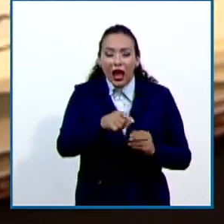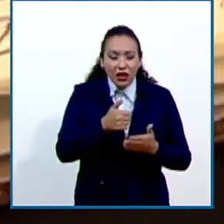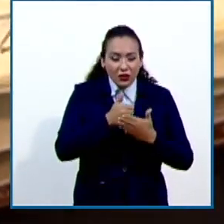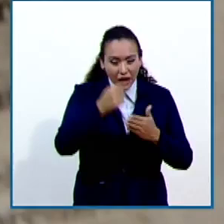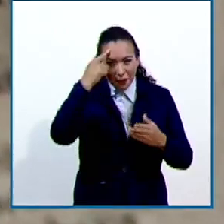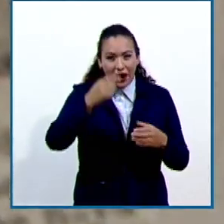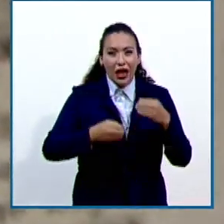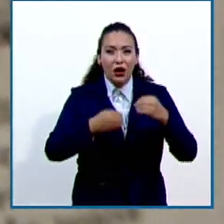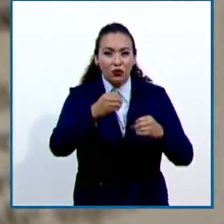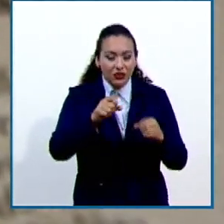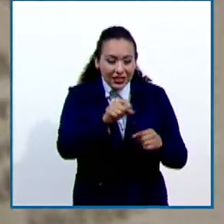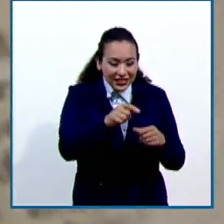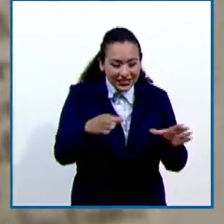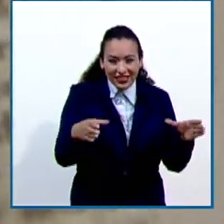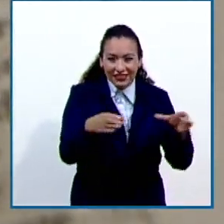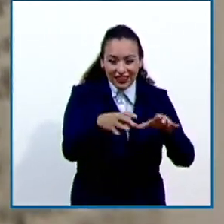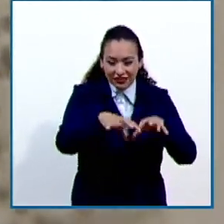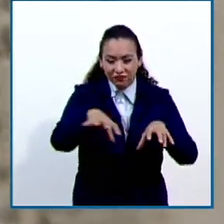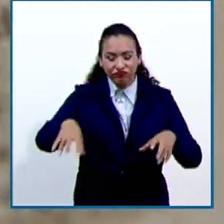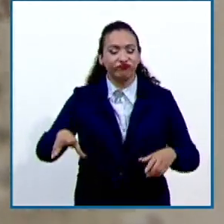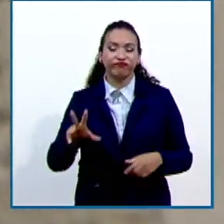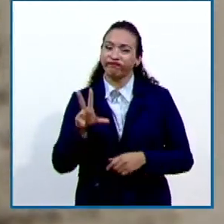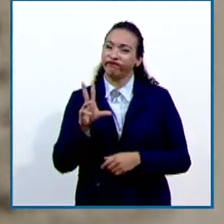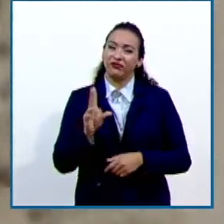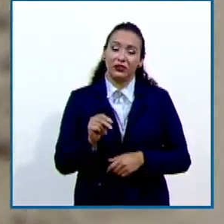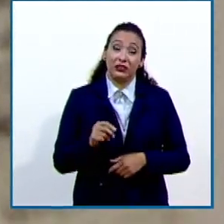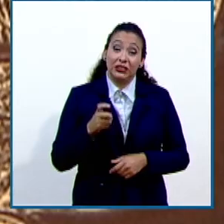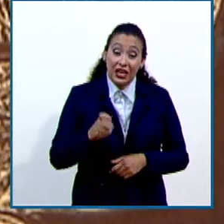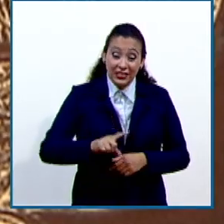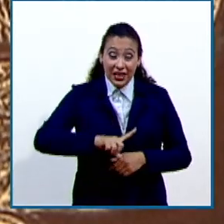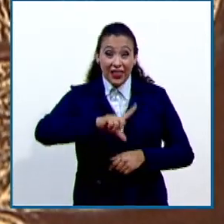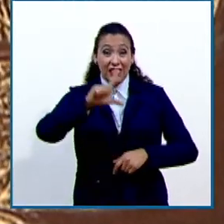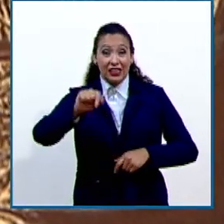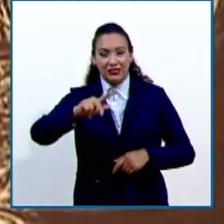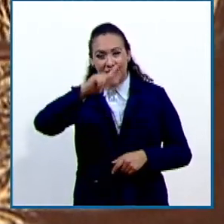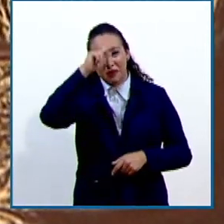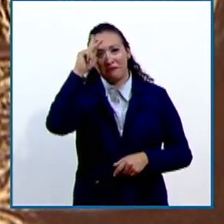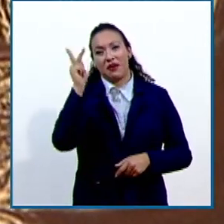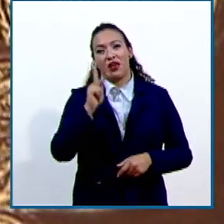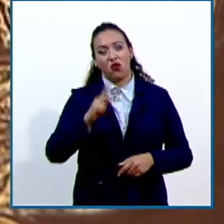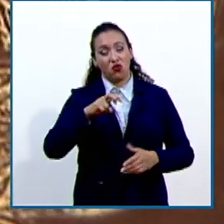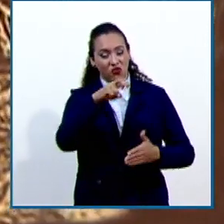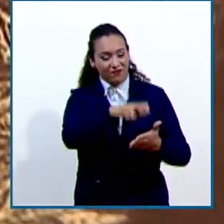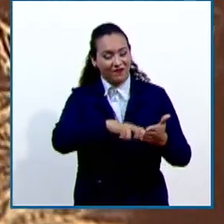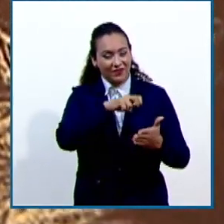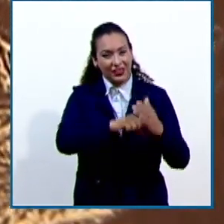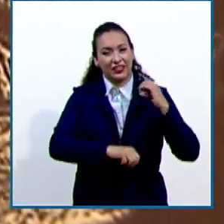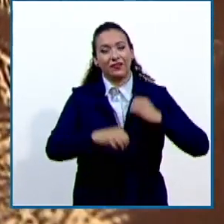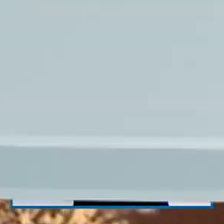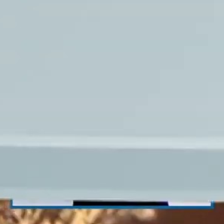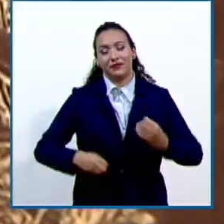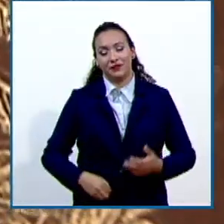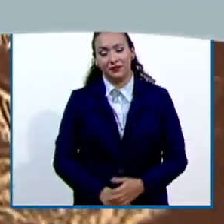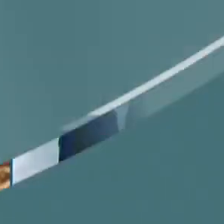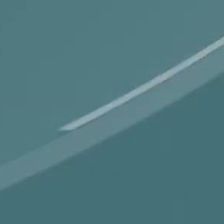más afecta a la sociedad, situación que se verá agudizada con la reforma al Poder Judicial.